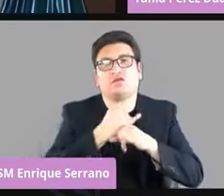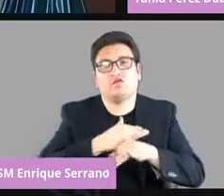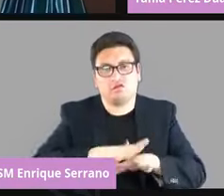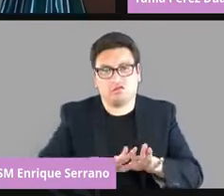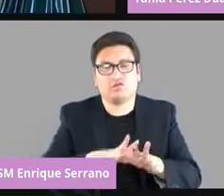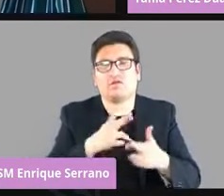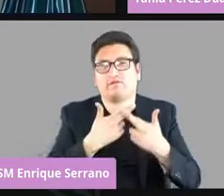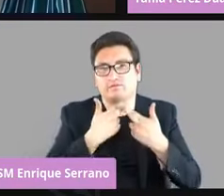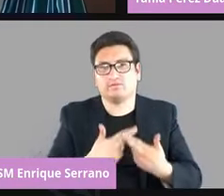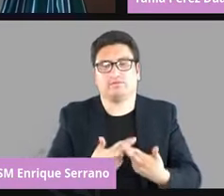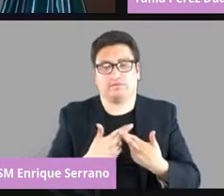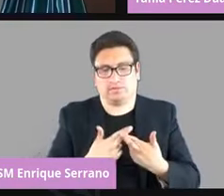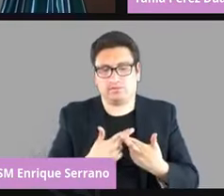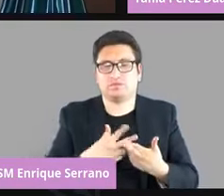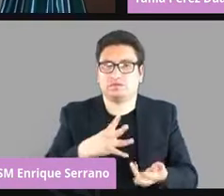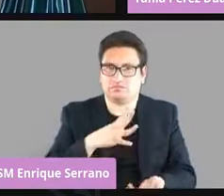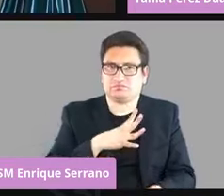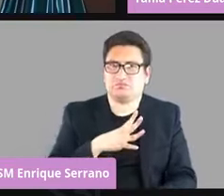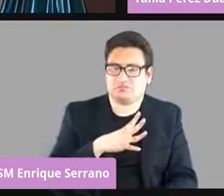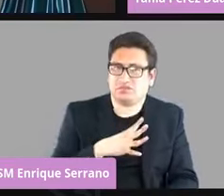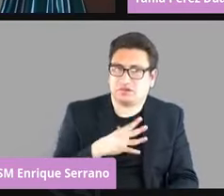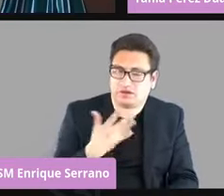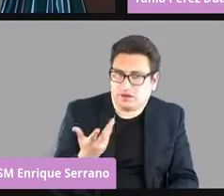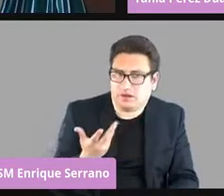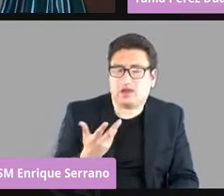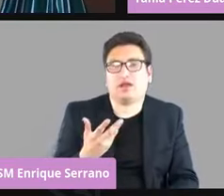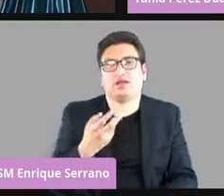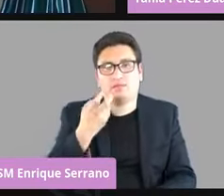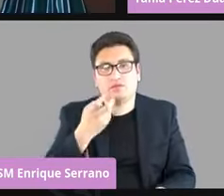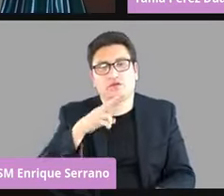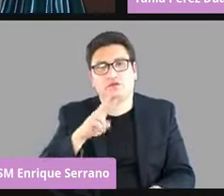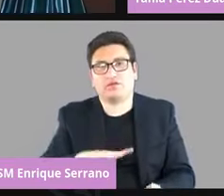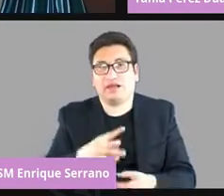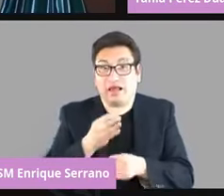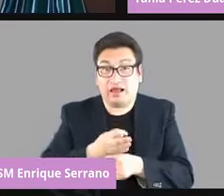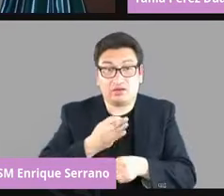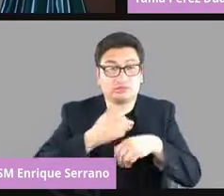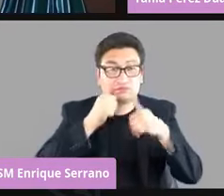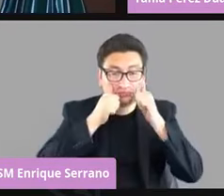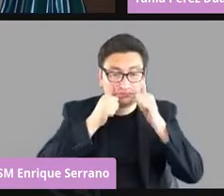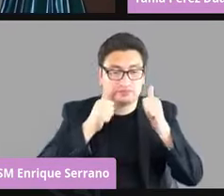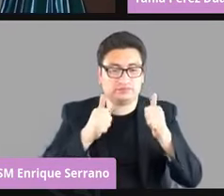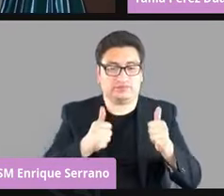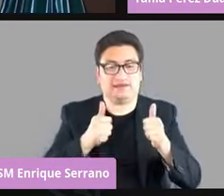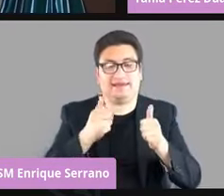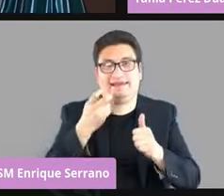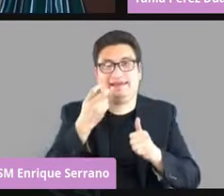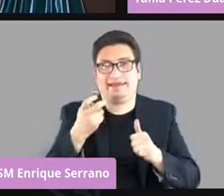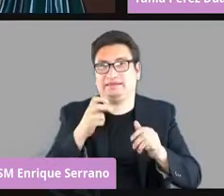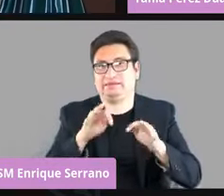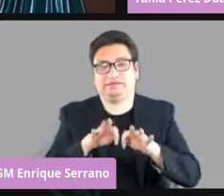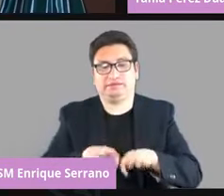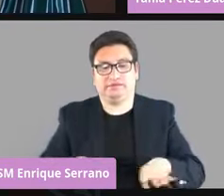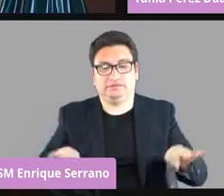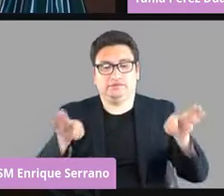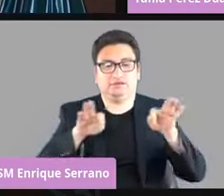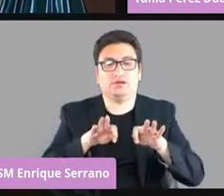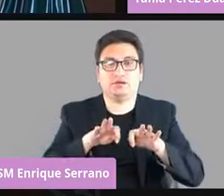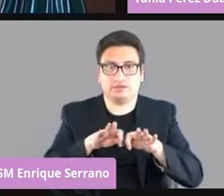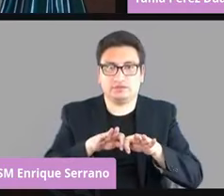Entonces, realmente el que estén ahorita escuchando, el que estén, o sea, esa parte es fundamental, la parte